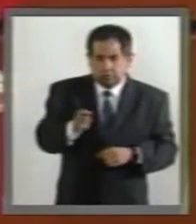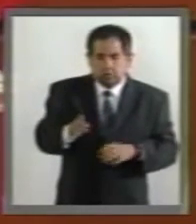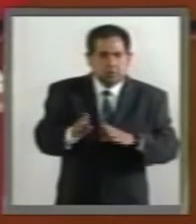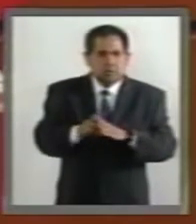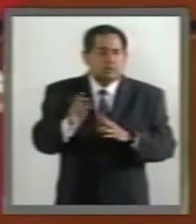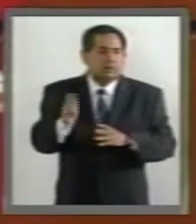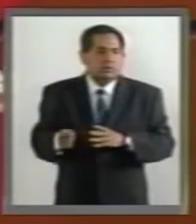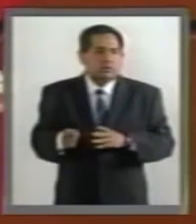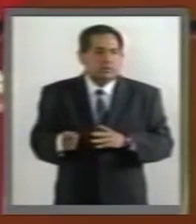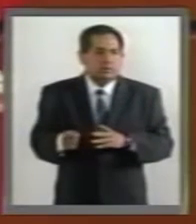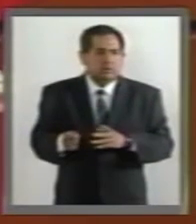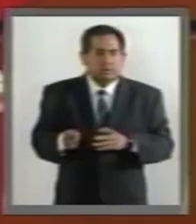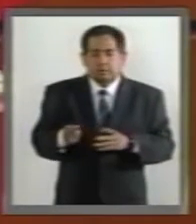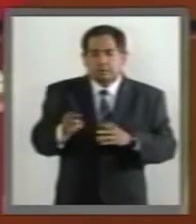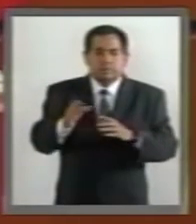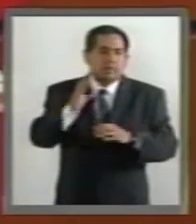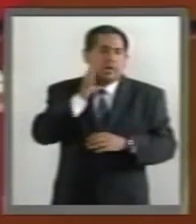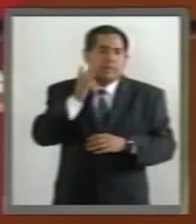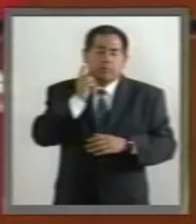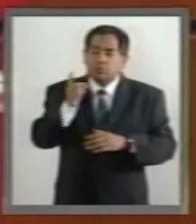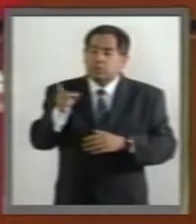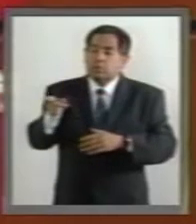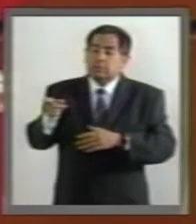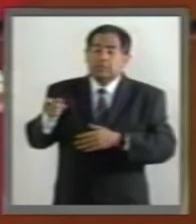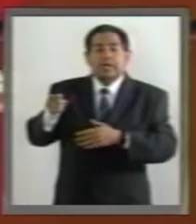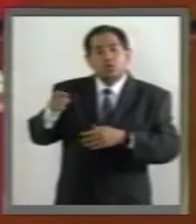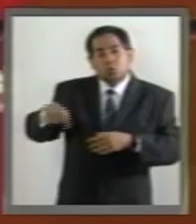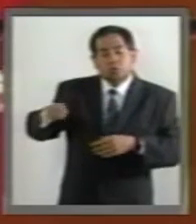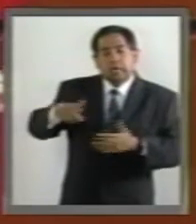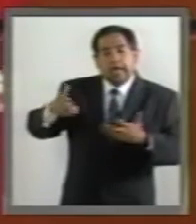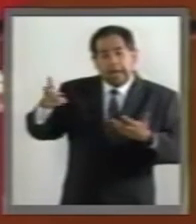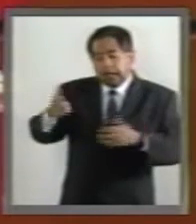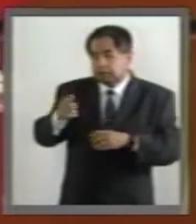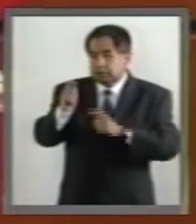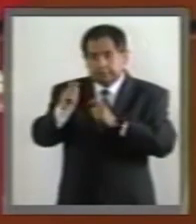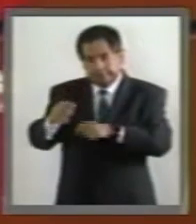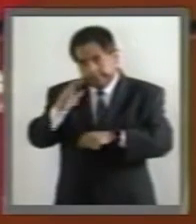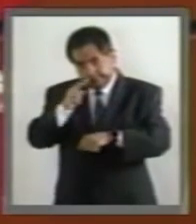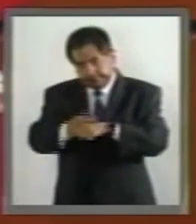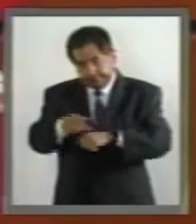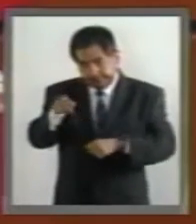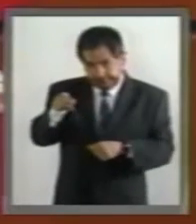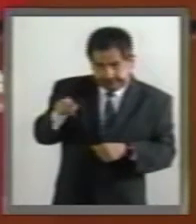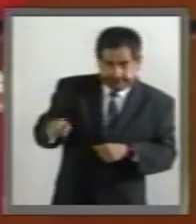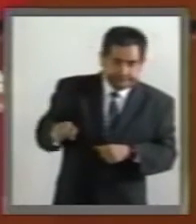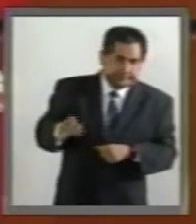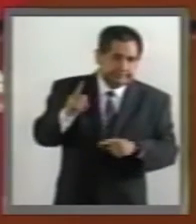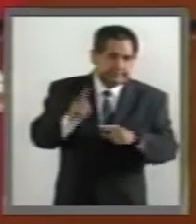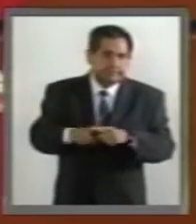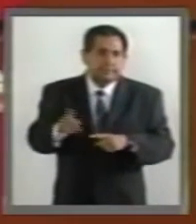la Cámara que tiene la facultad exclusiva de la